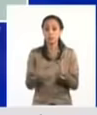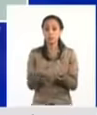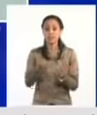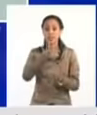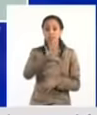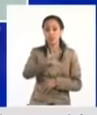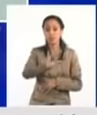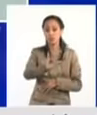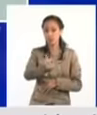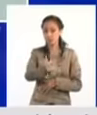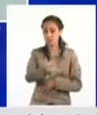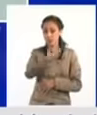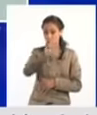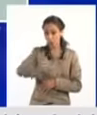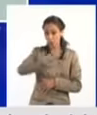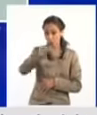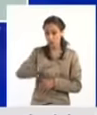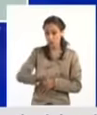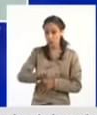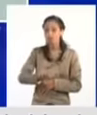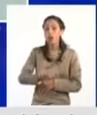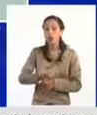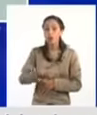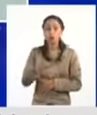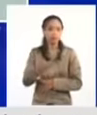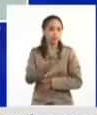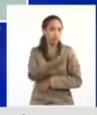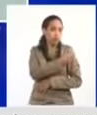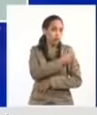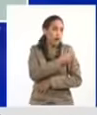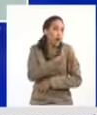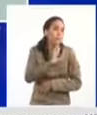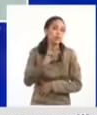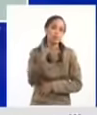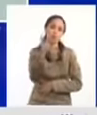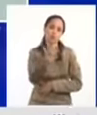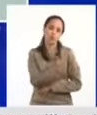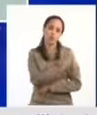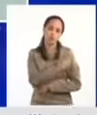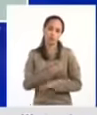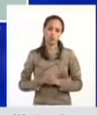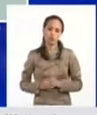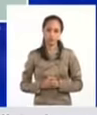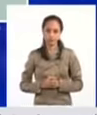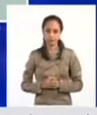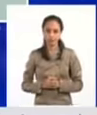24.565 personas se han administrado al menos una primera dosis.